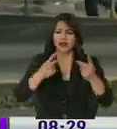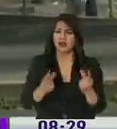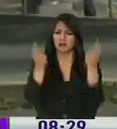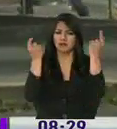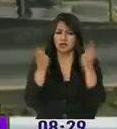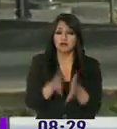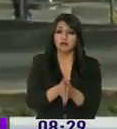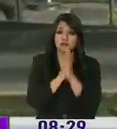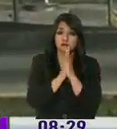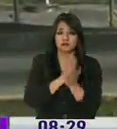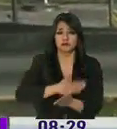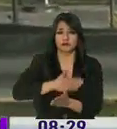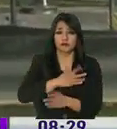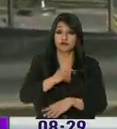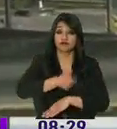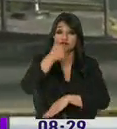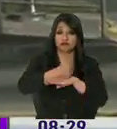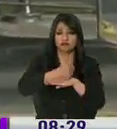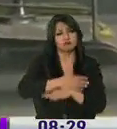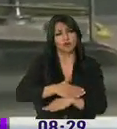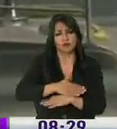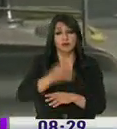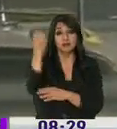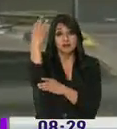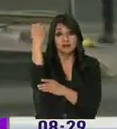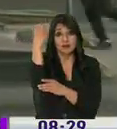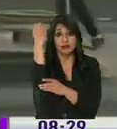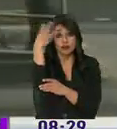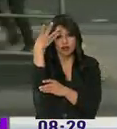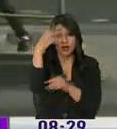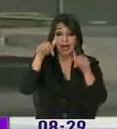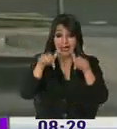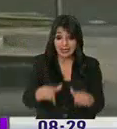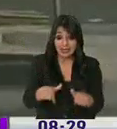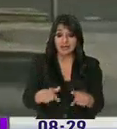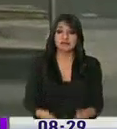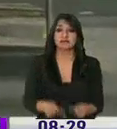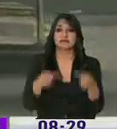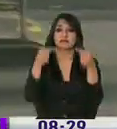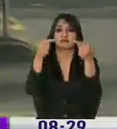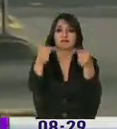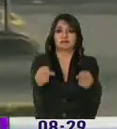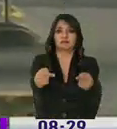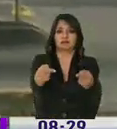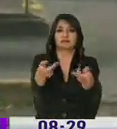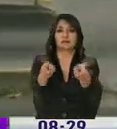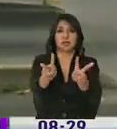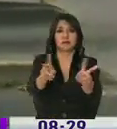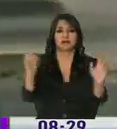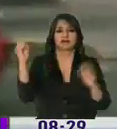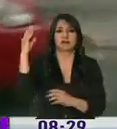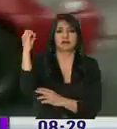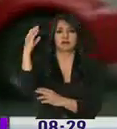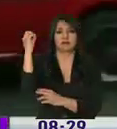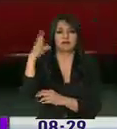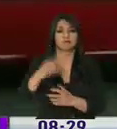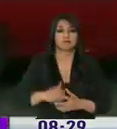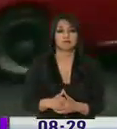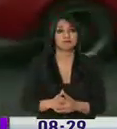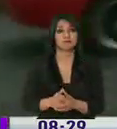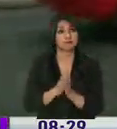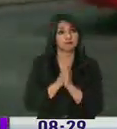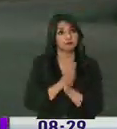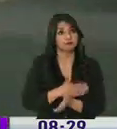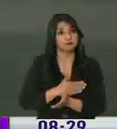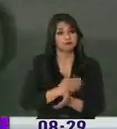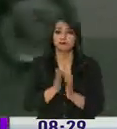Entonces exigimos a las autoridades pertinentes el semáforo, tanto aquí, igual el semáforo peatonal, como pueden ver allá está arrancado. Entonces, por favor,